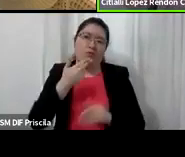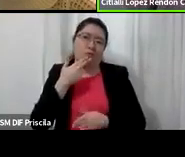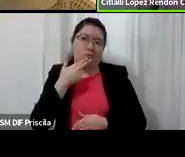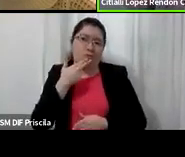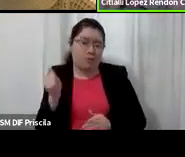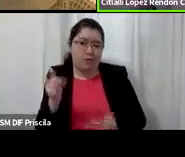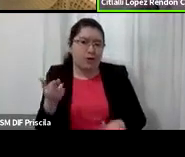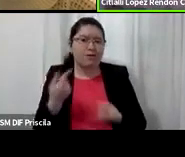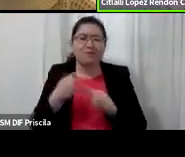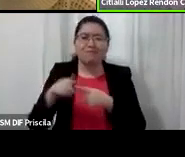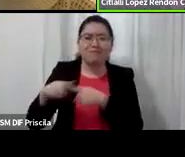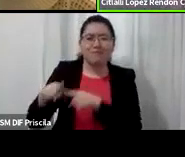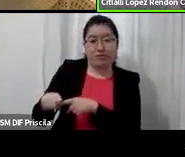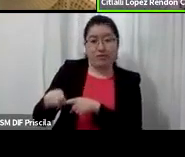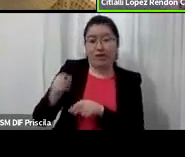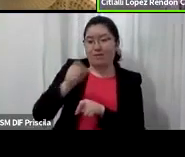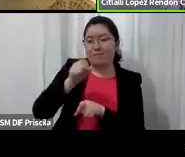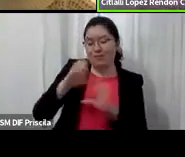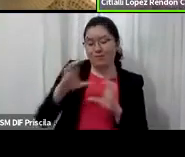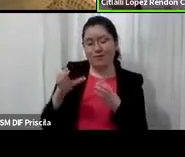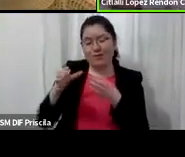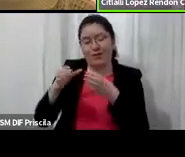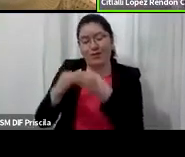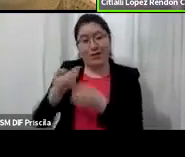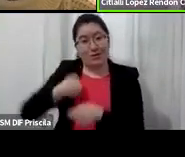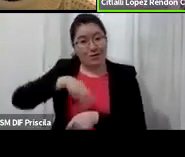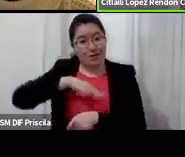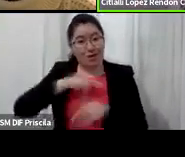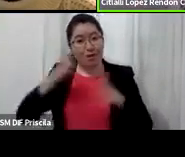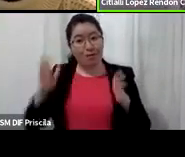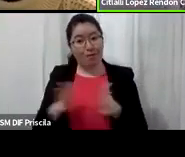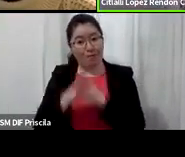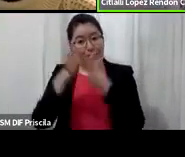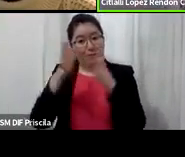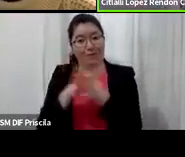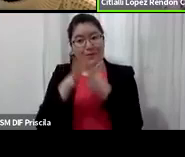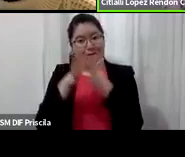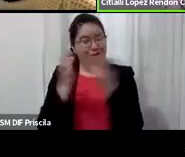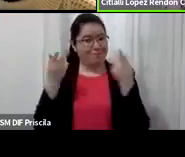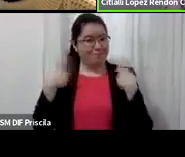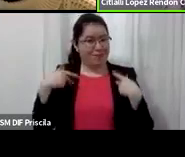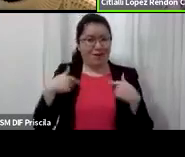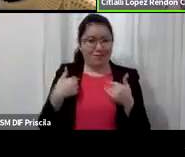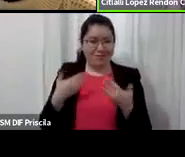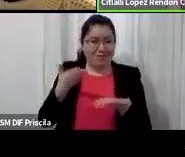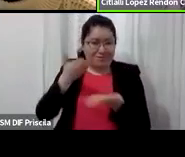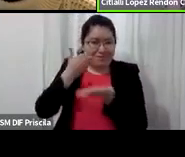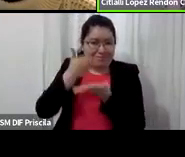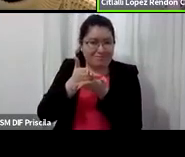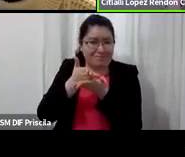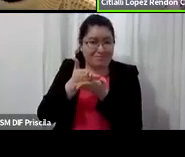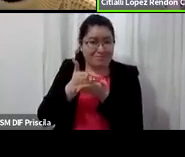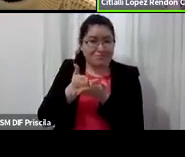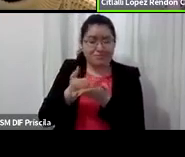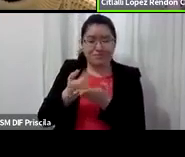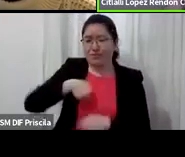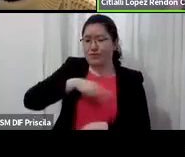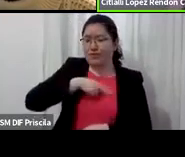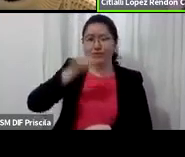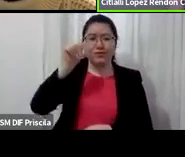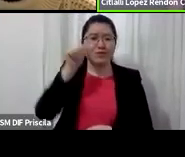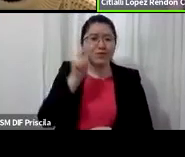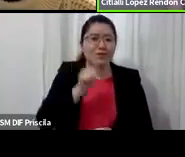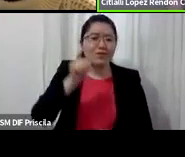común, comunitario, en donde vamos a participar quienes estemos ahí presentes, ¿no? Entonces, esa es una forma. Siempre